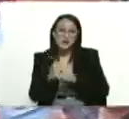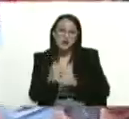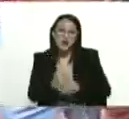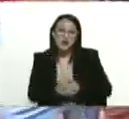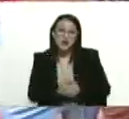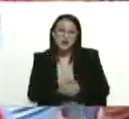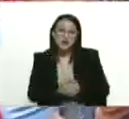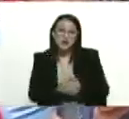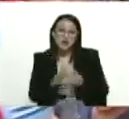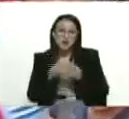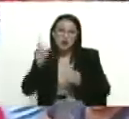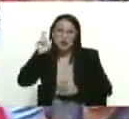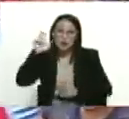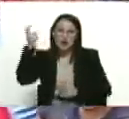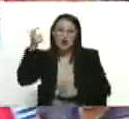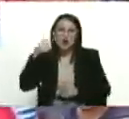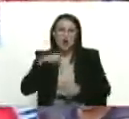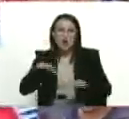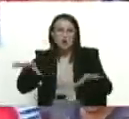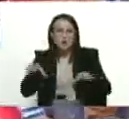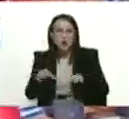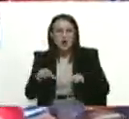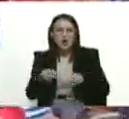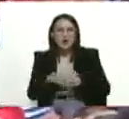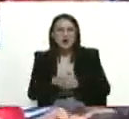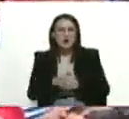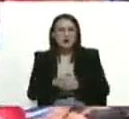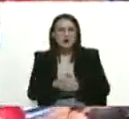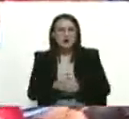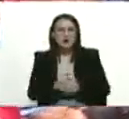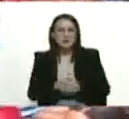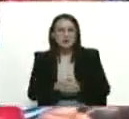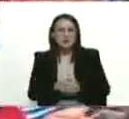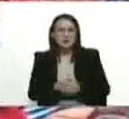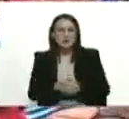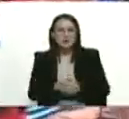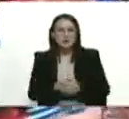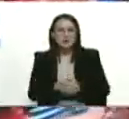en todo Guárico convocado, tendrían hasta ahí